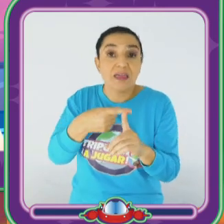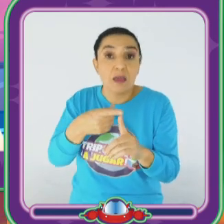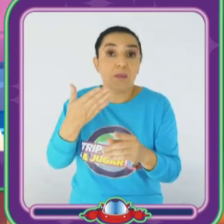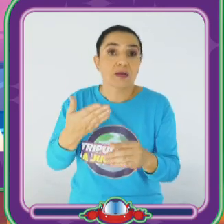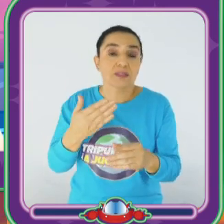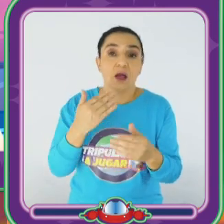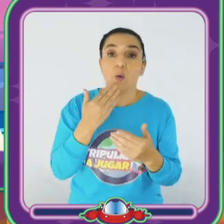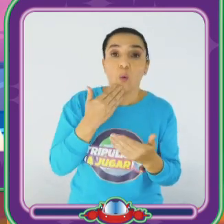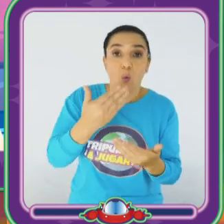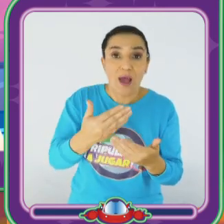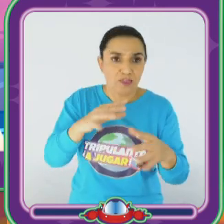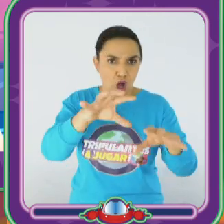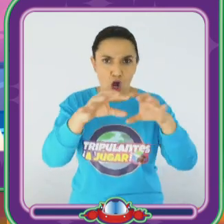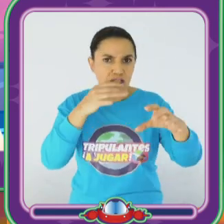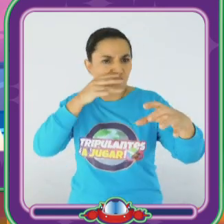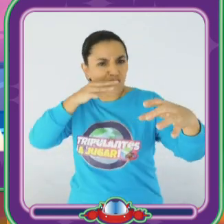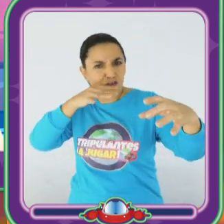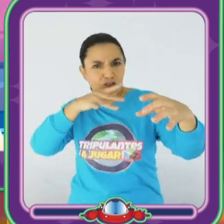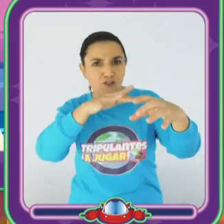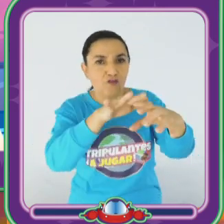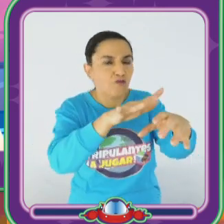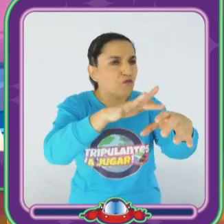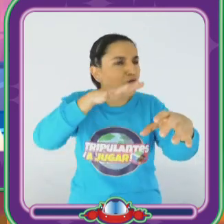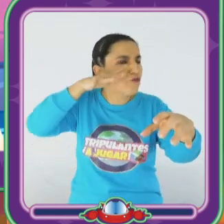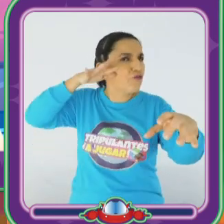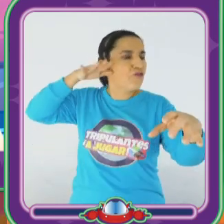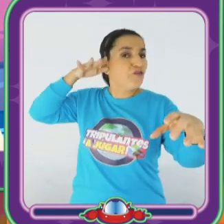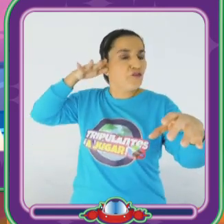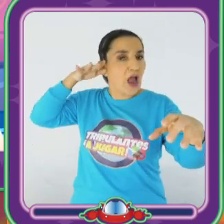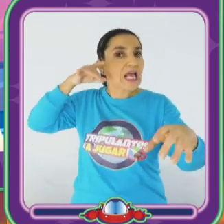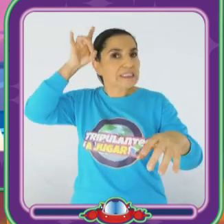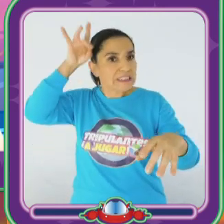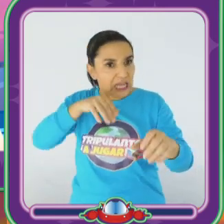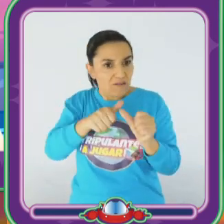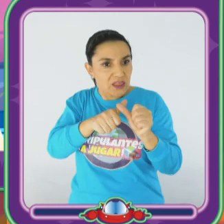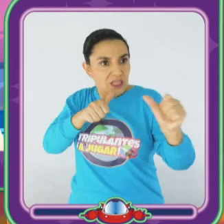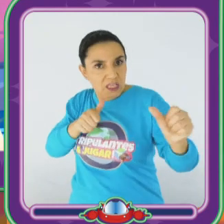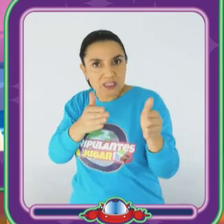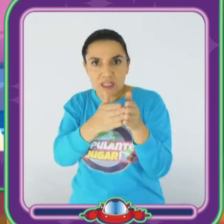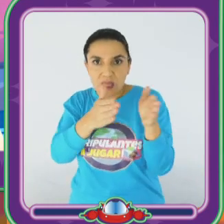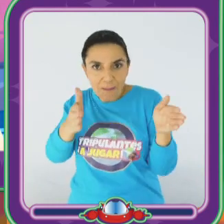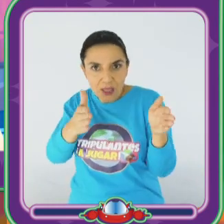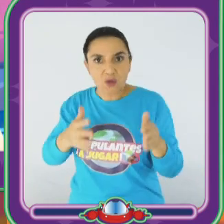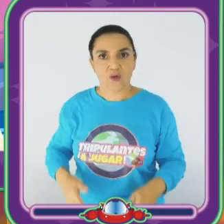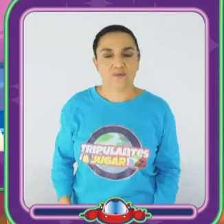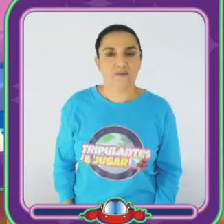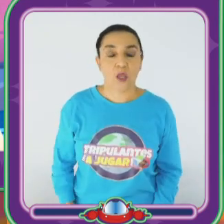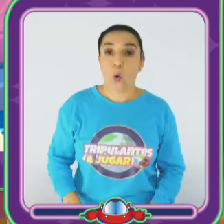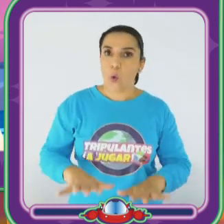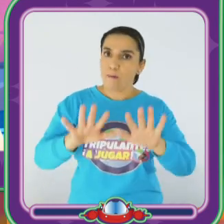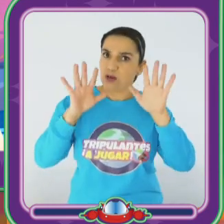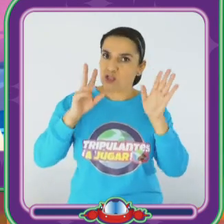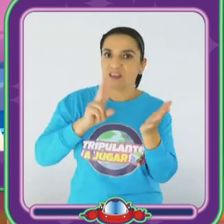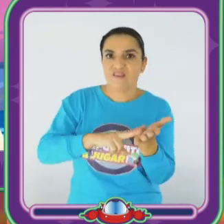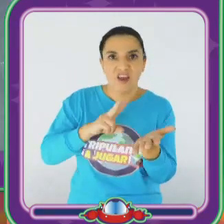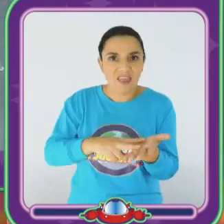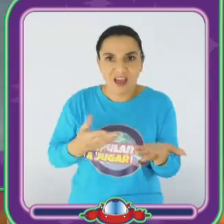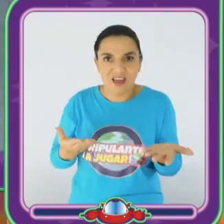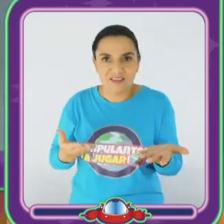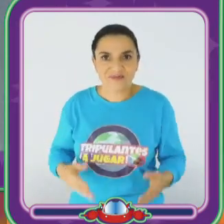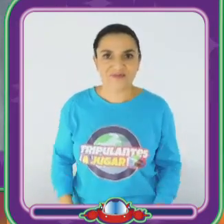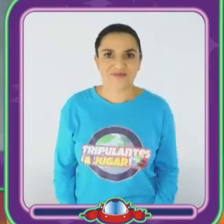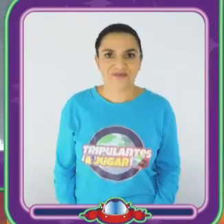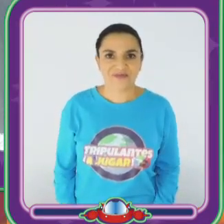Además, cuando el sonido rebota en un objeto y vuelve, son capaces de reconocer el tamaño y la distancia a la que se encuentra. Impresionante,